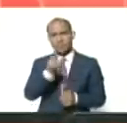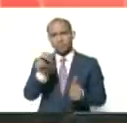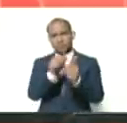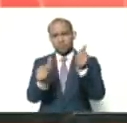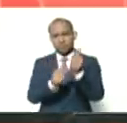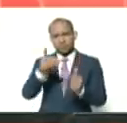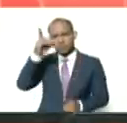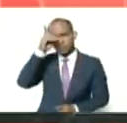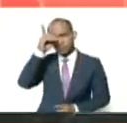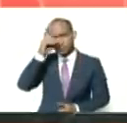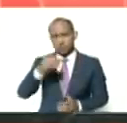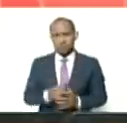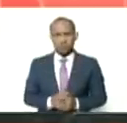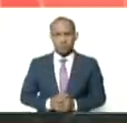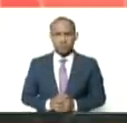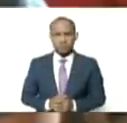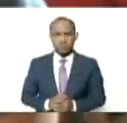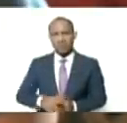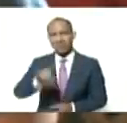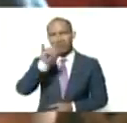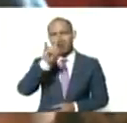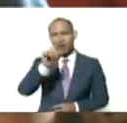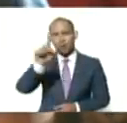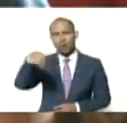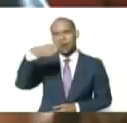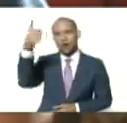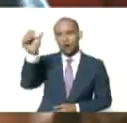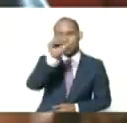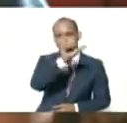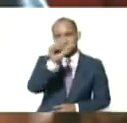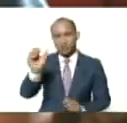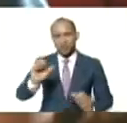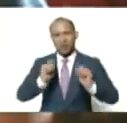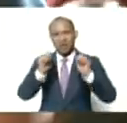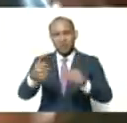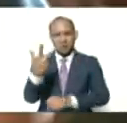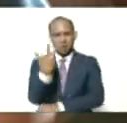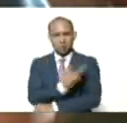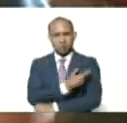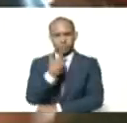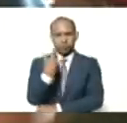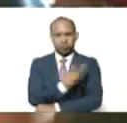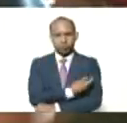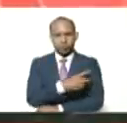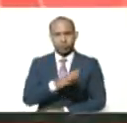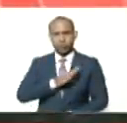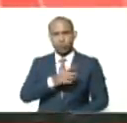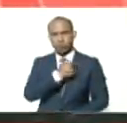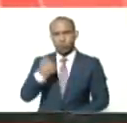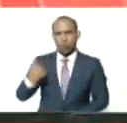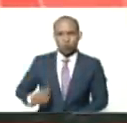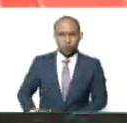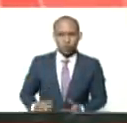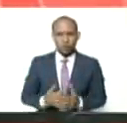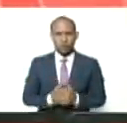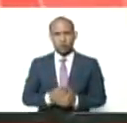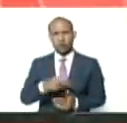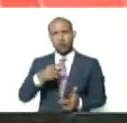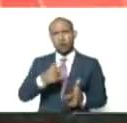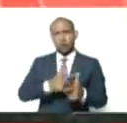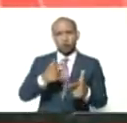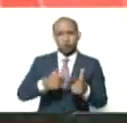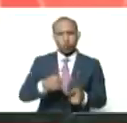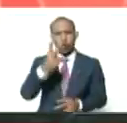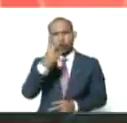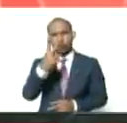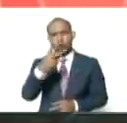vicepresidenta? El lunes de la semana que viene empieza la vacunación ya con la vacuna china, así que estaríamos vacunando con